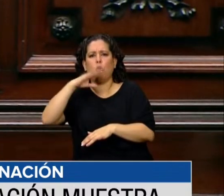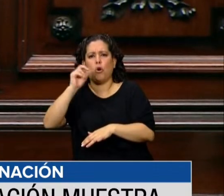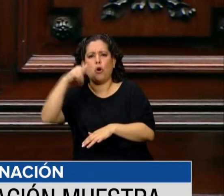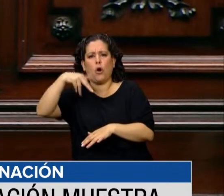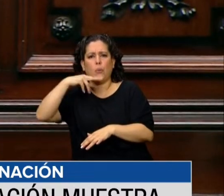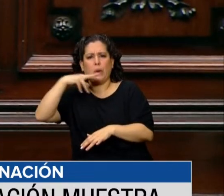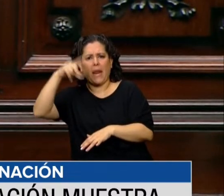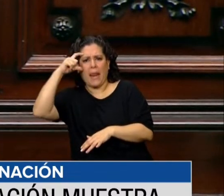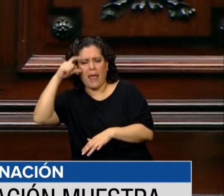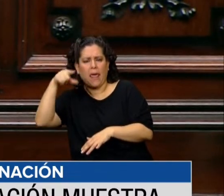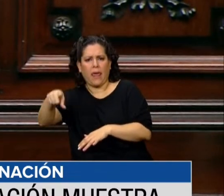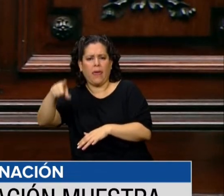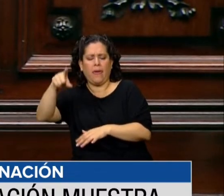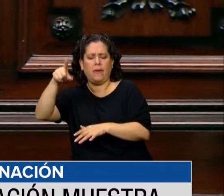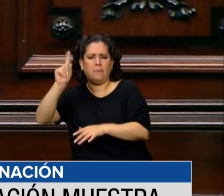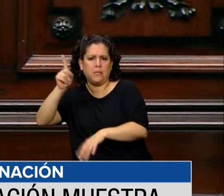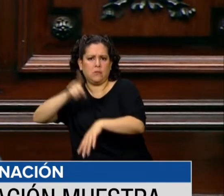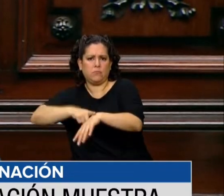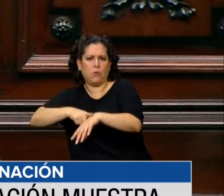las competencias propias